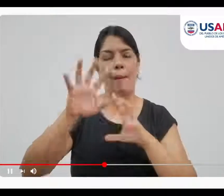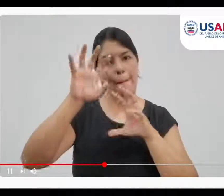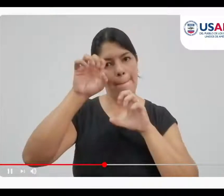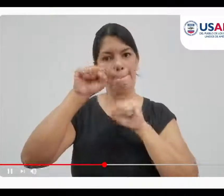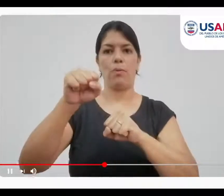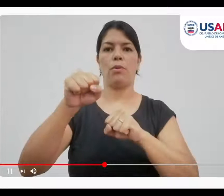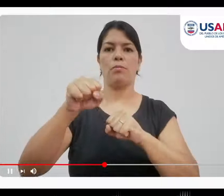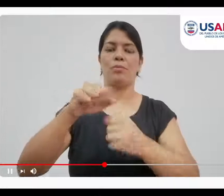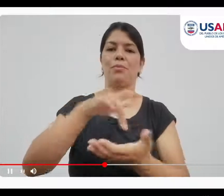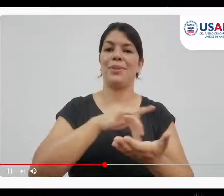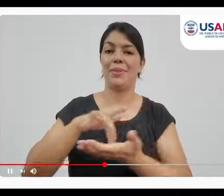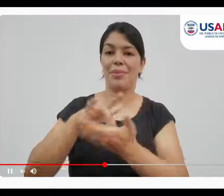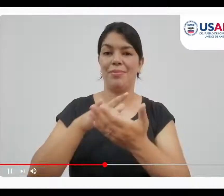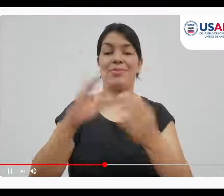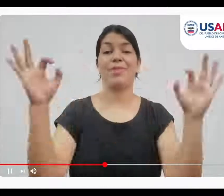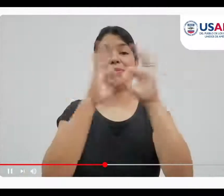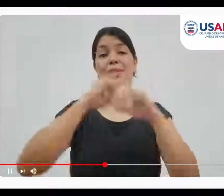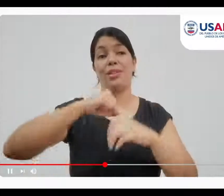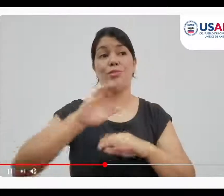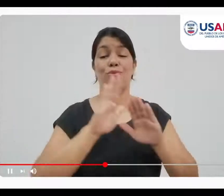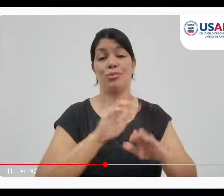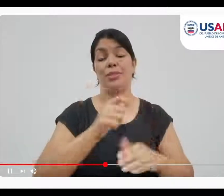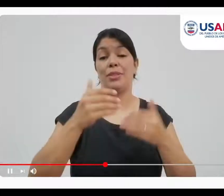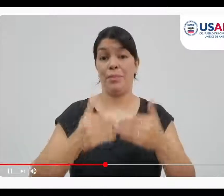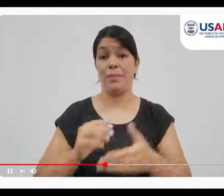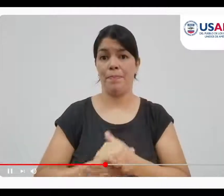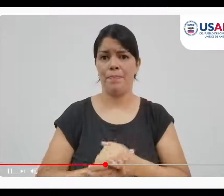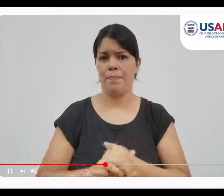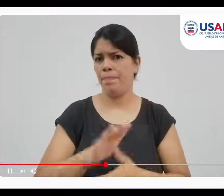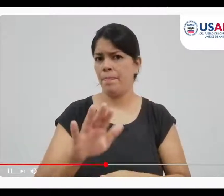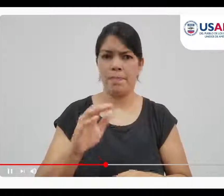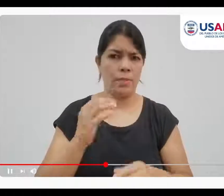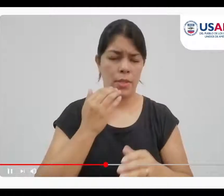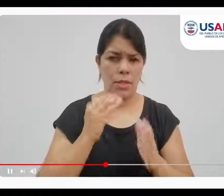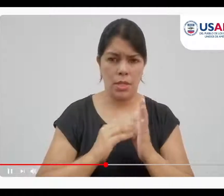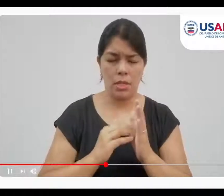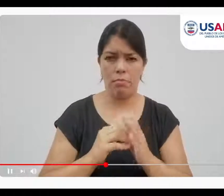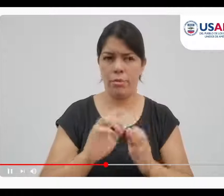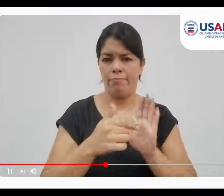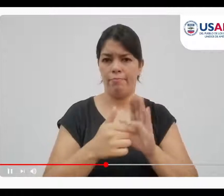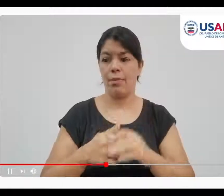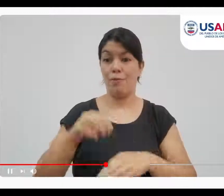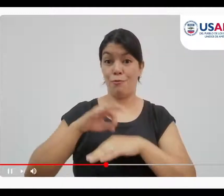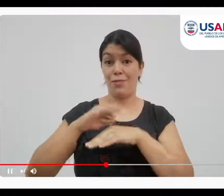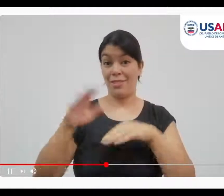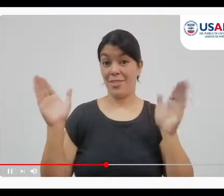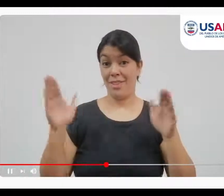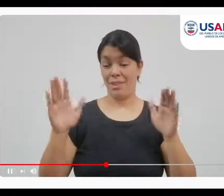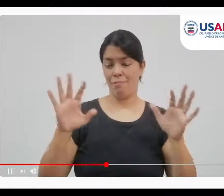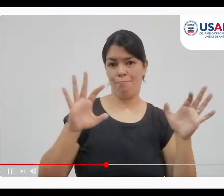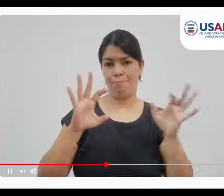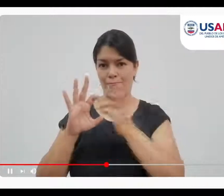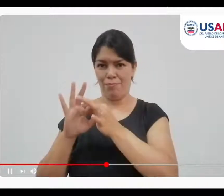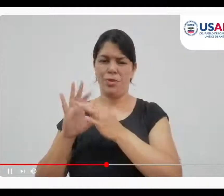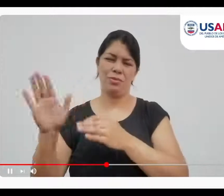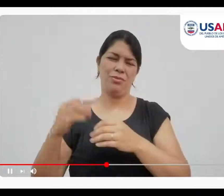la participación y el enfoque de derechos para las personas con discapacidad. Un ejemplo claro es la articulación entre Arcángeles Fundación, operadora